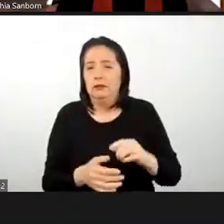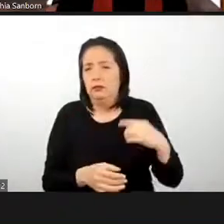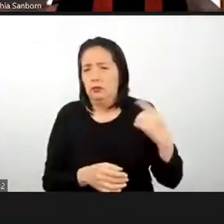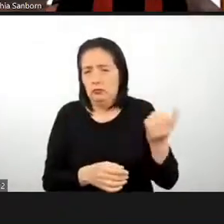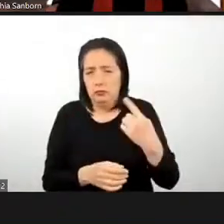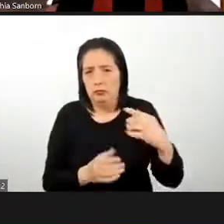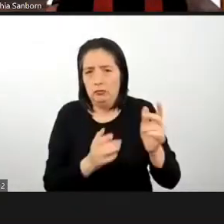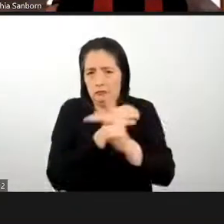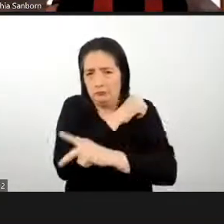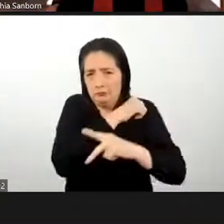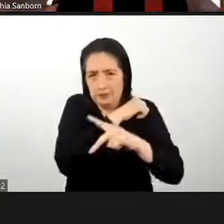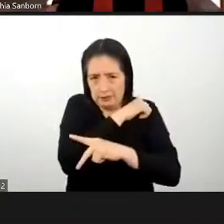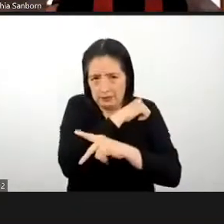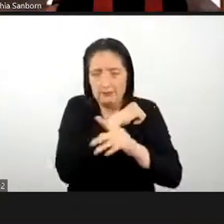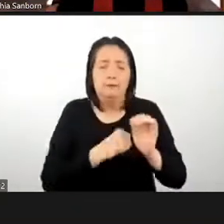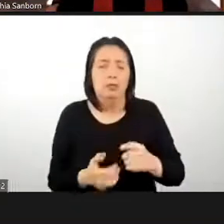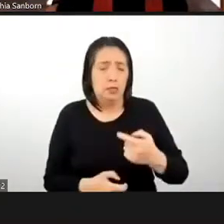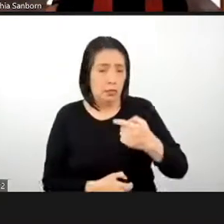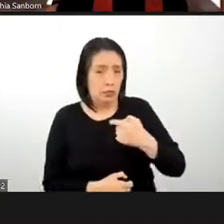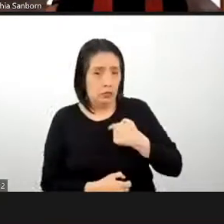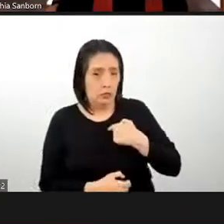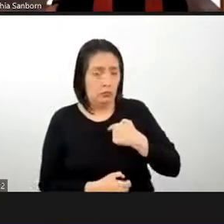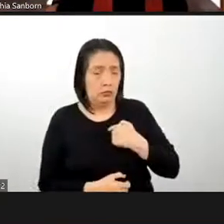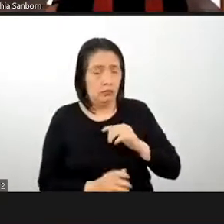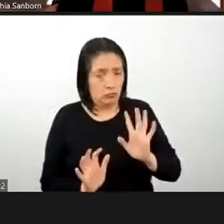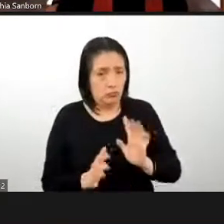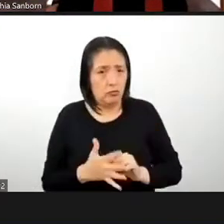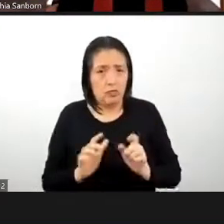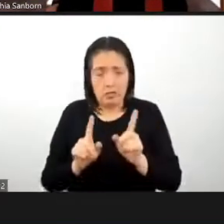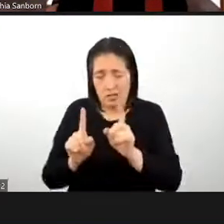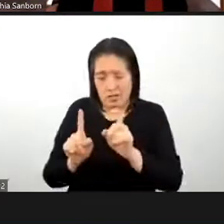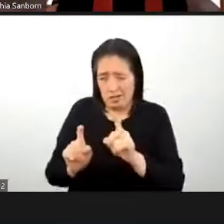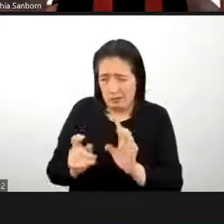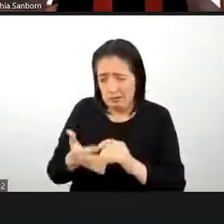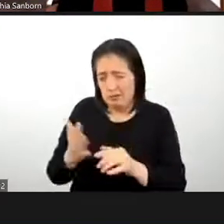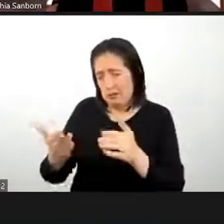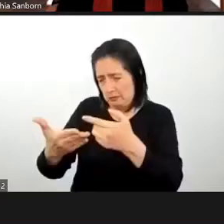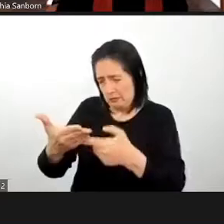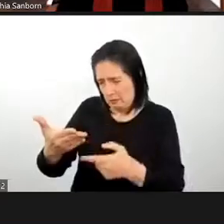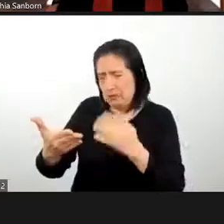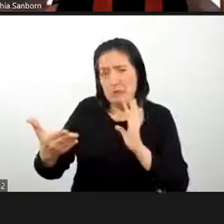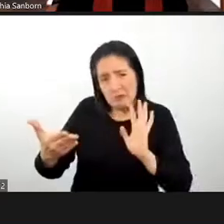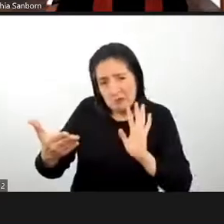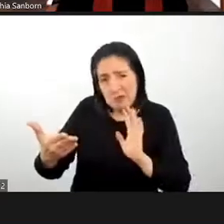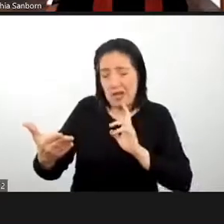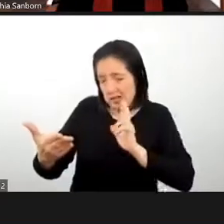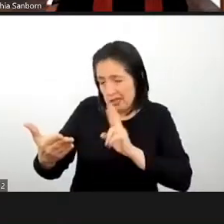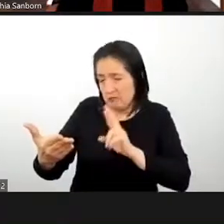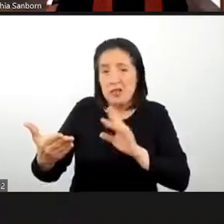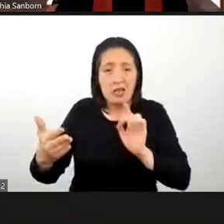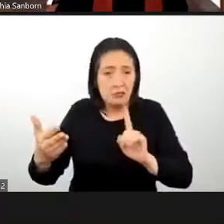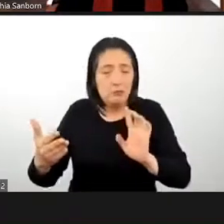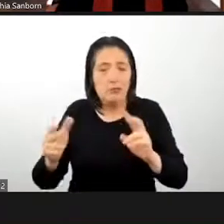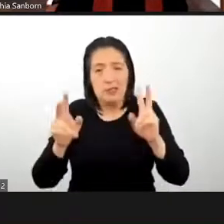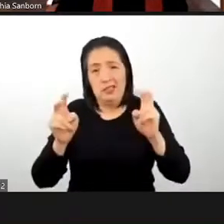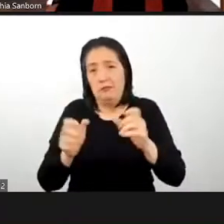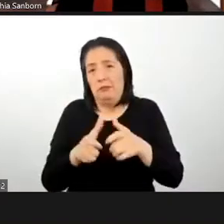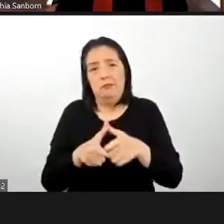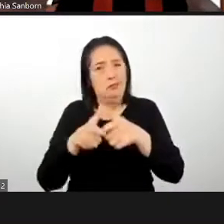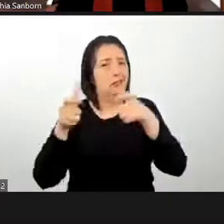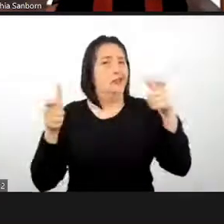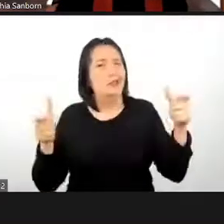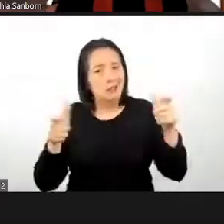países, ¿no? Yo las preguntas me parecen muy sugerentes, voy a intentar responder el guión porque evidentemente el tema es